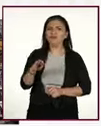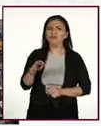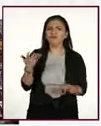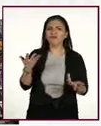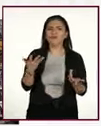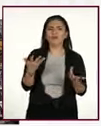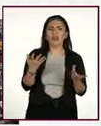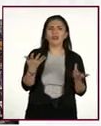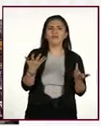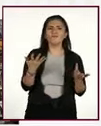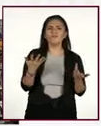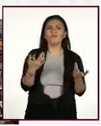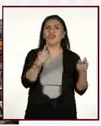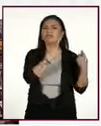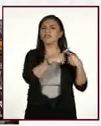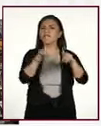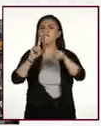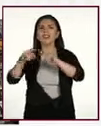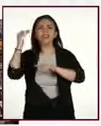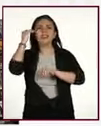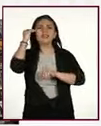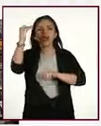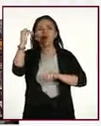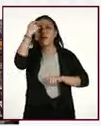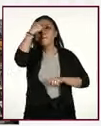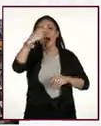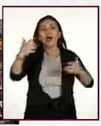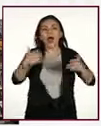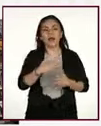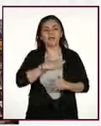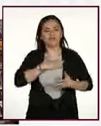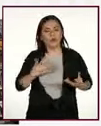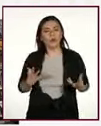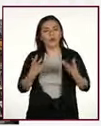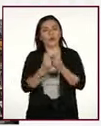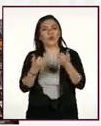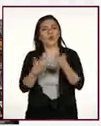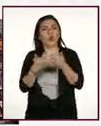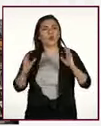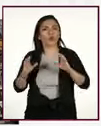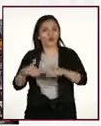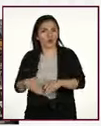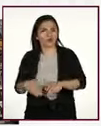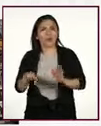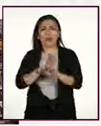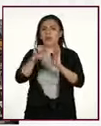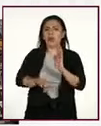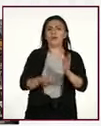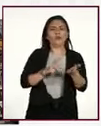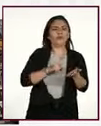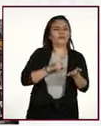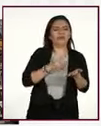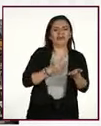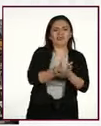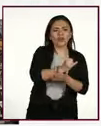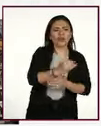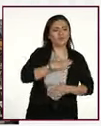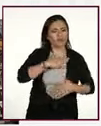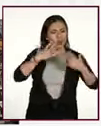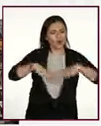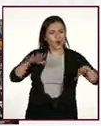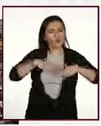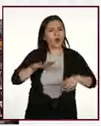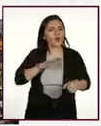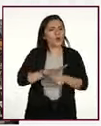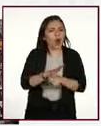diferentes momentos para ser parte de esta comunidad, en donde pueden decidir qué ropa usar, qué